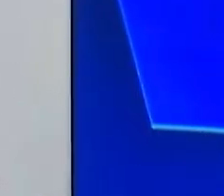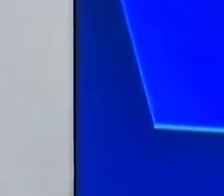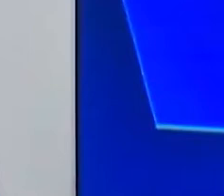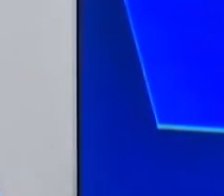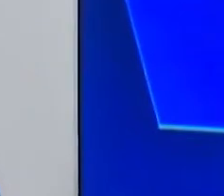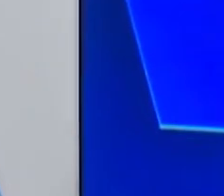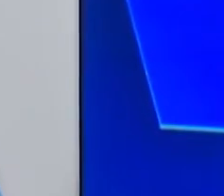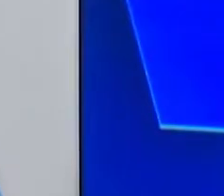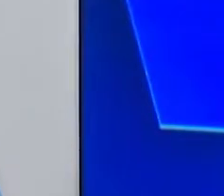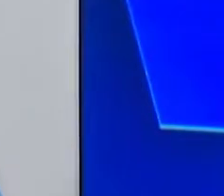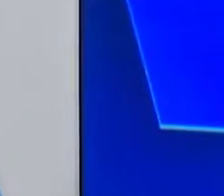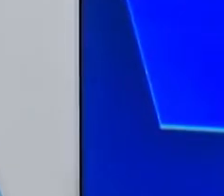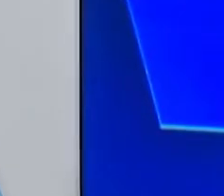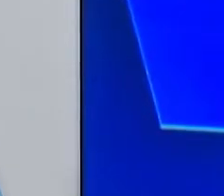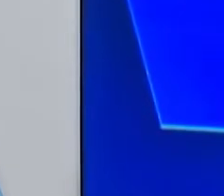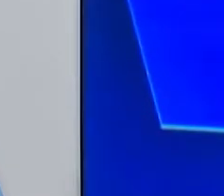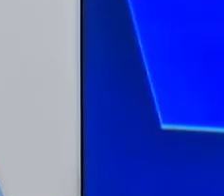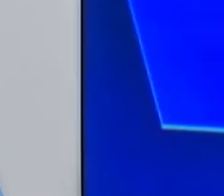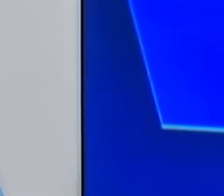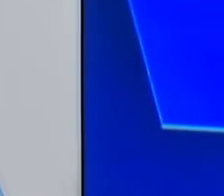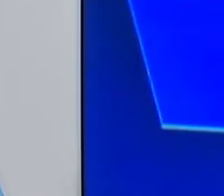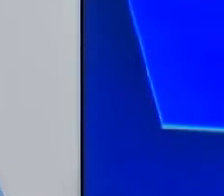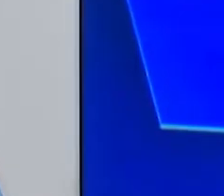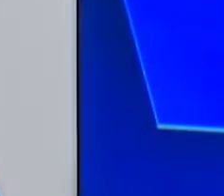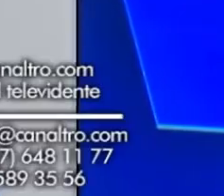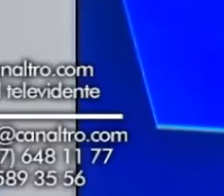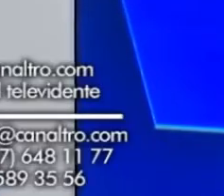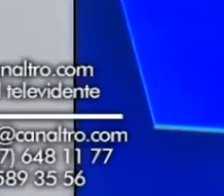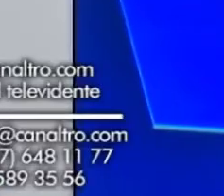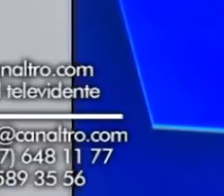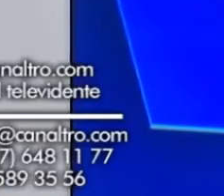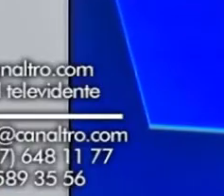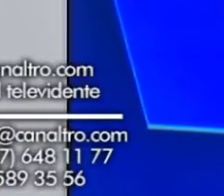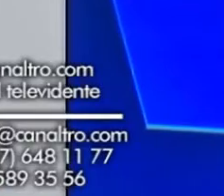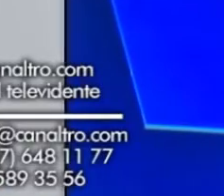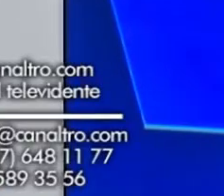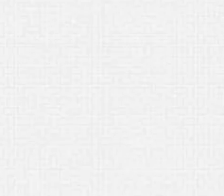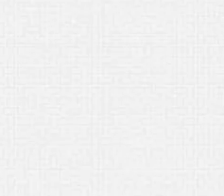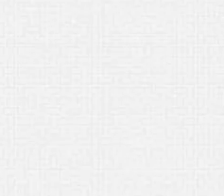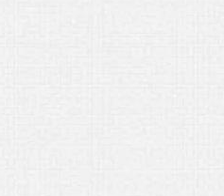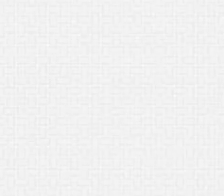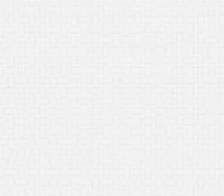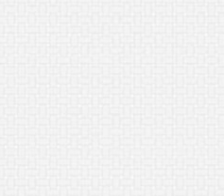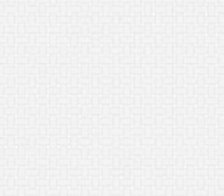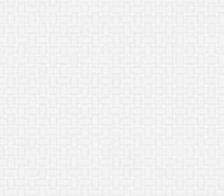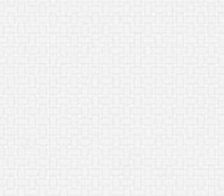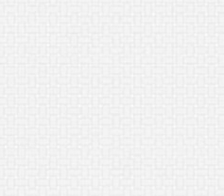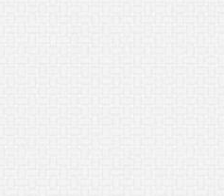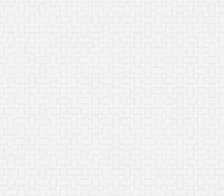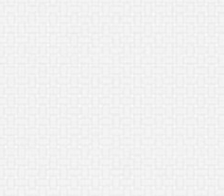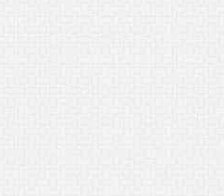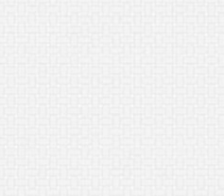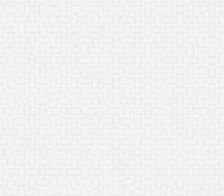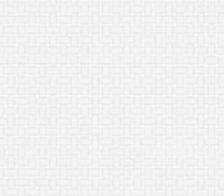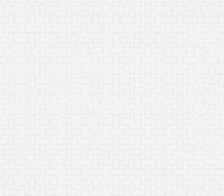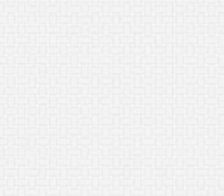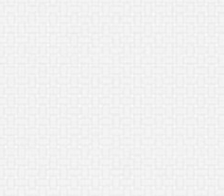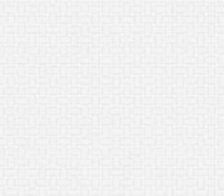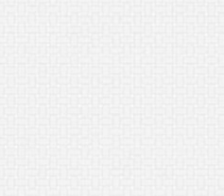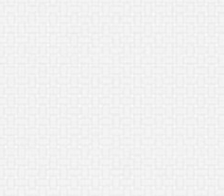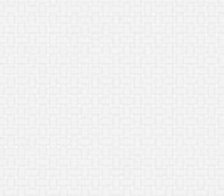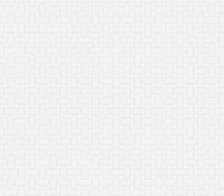exportación y donde el programa de ProColombia en COMEX lo está fortaleciendo. Canaltro.com